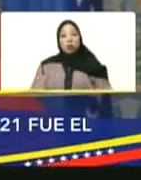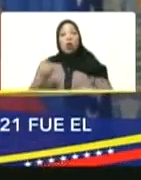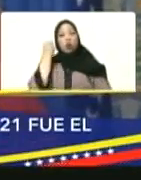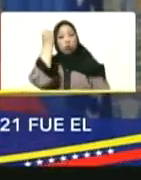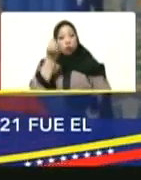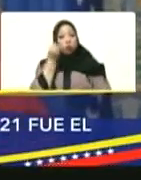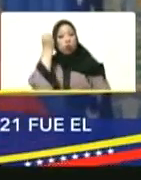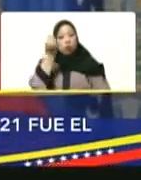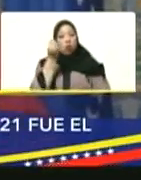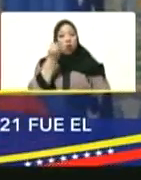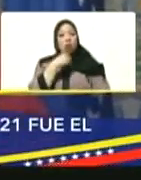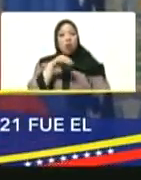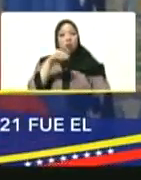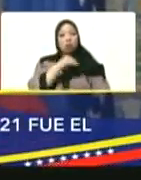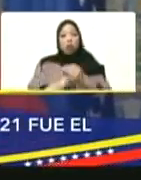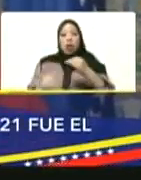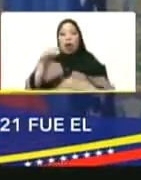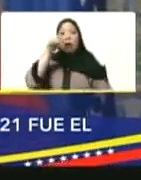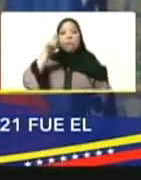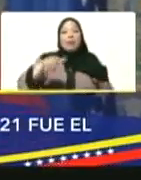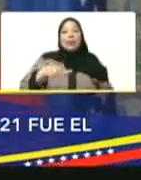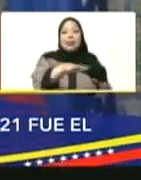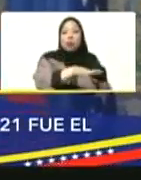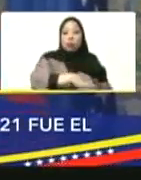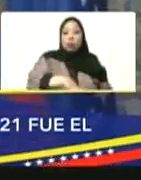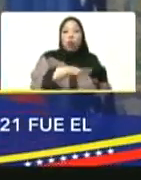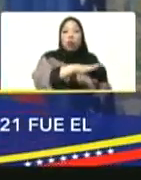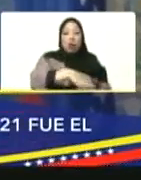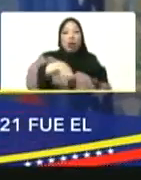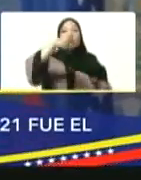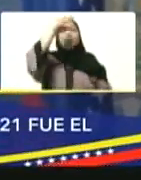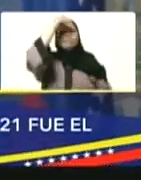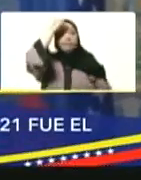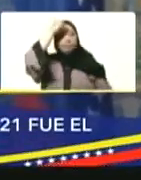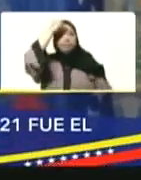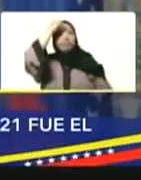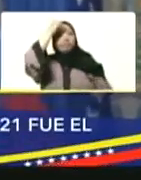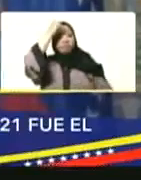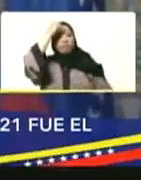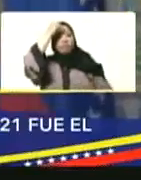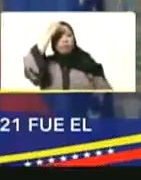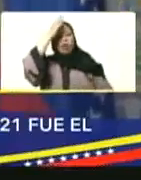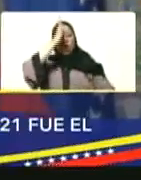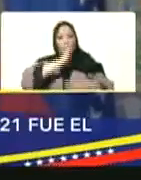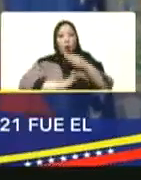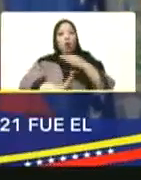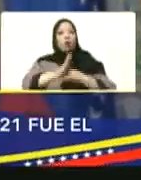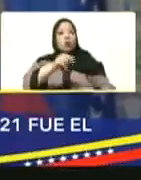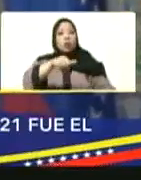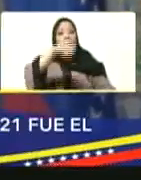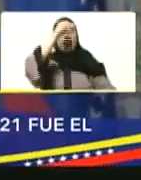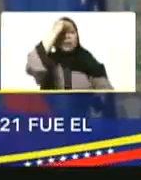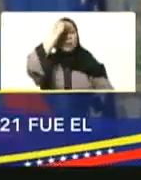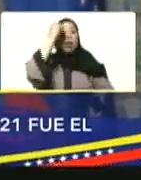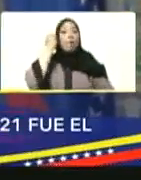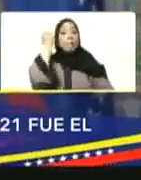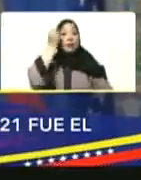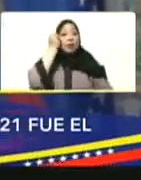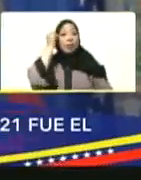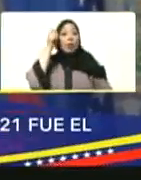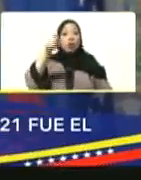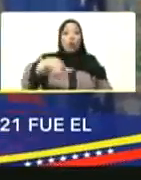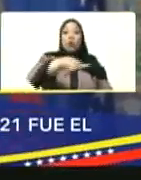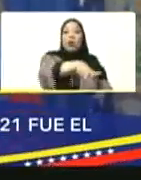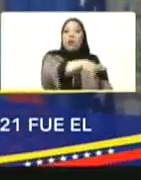en la conciencia superior del pueblo. Y la clé ha sido tener confianza en la